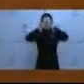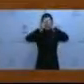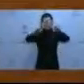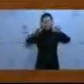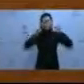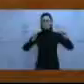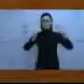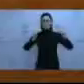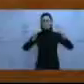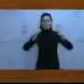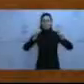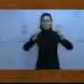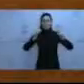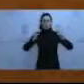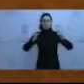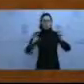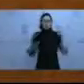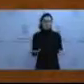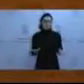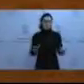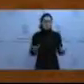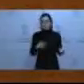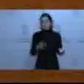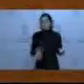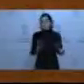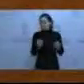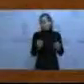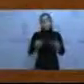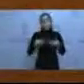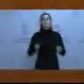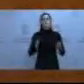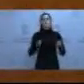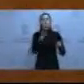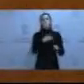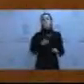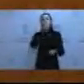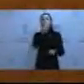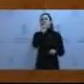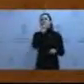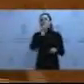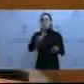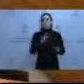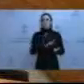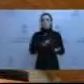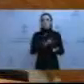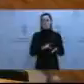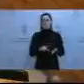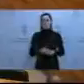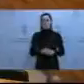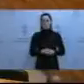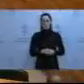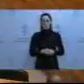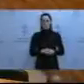de Asturias. Bien, pues así está la sanidad tan maravillosa, la Quinta de Asturias.